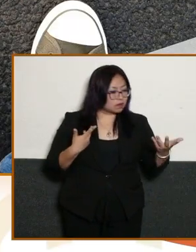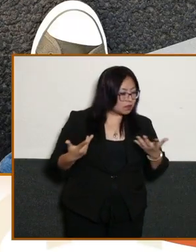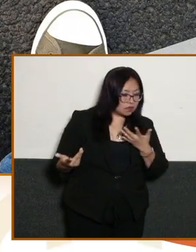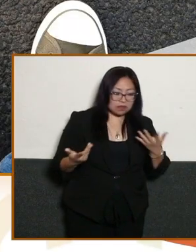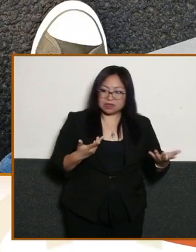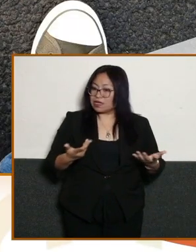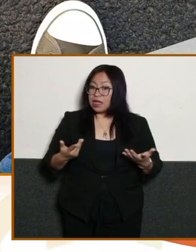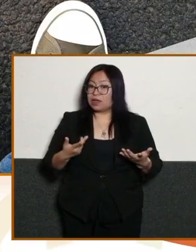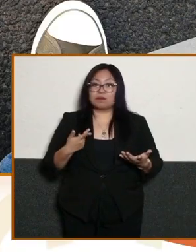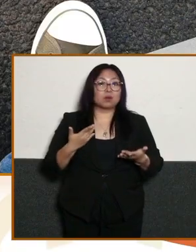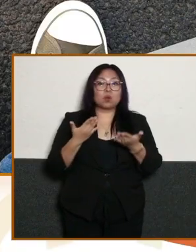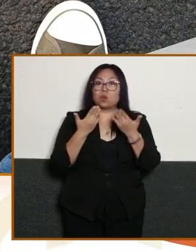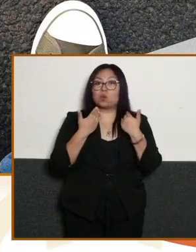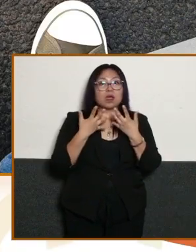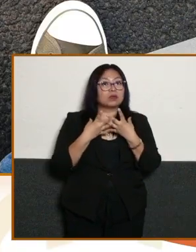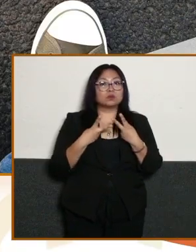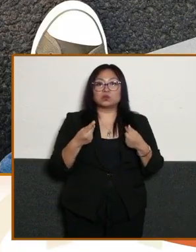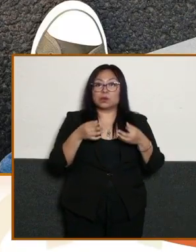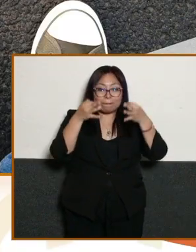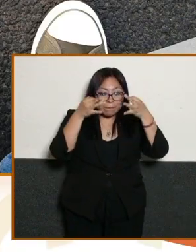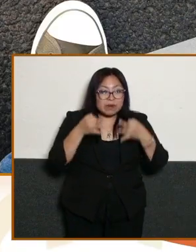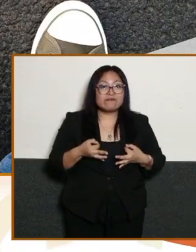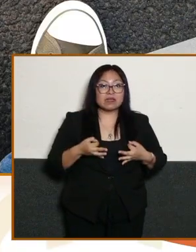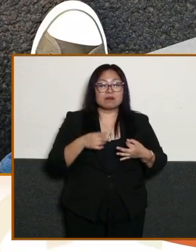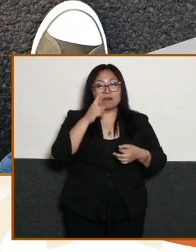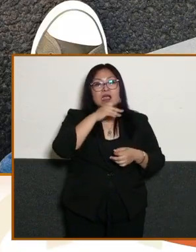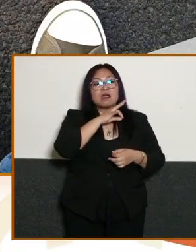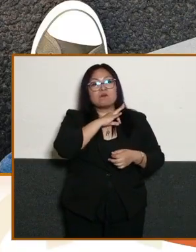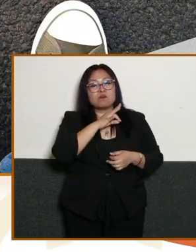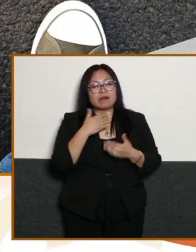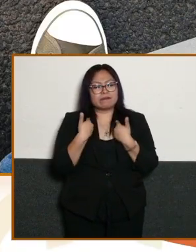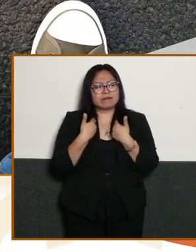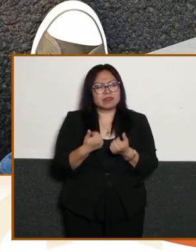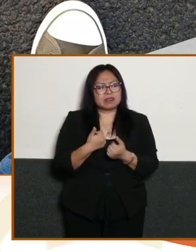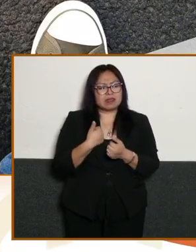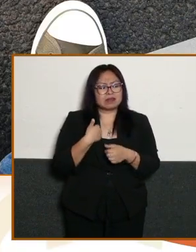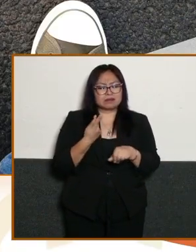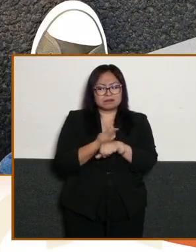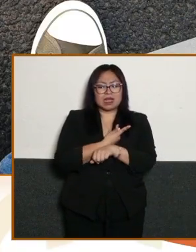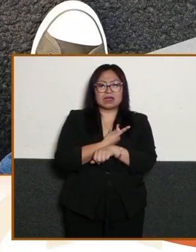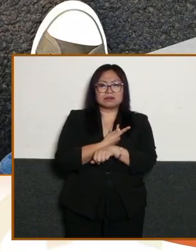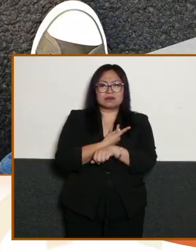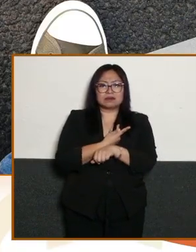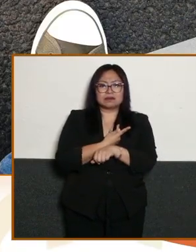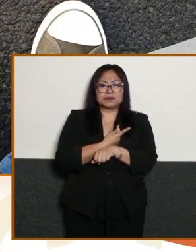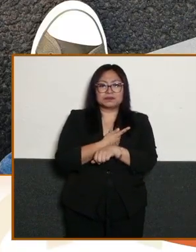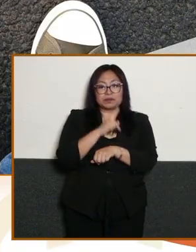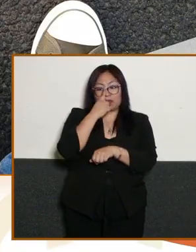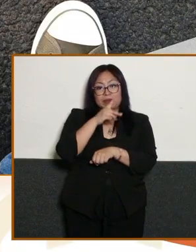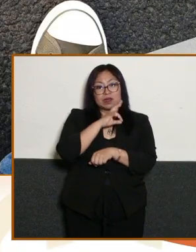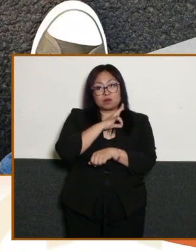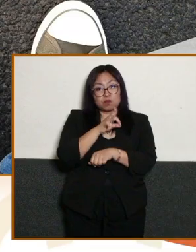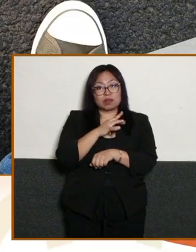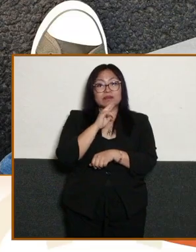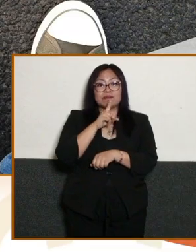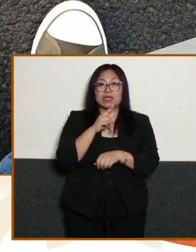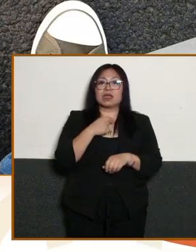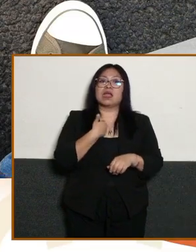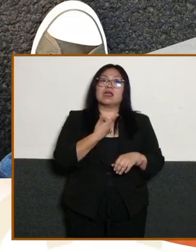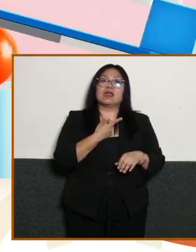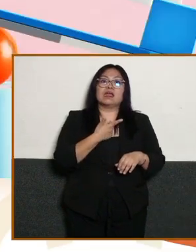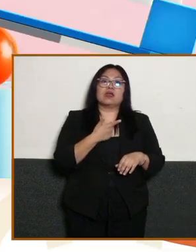hay una solución perfecta que nos ayude a entender cómo podemos hacer esto y tenemos que tener algunos